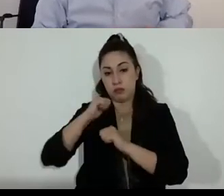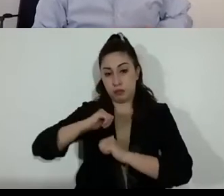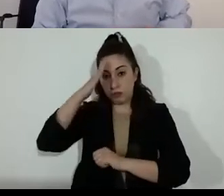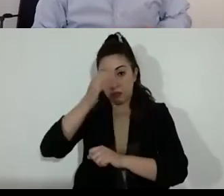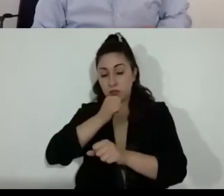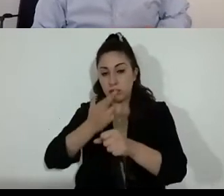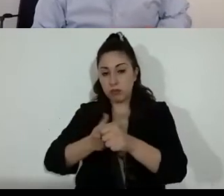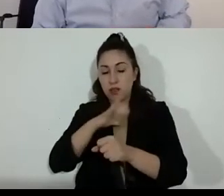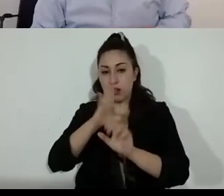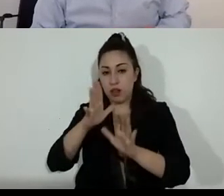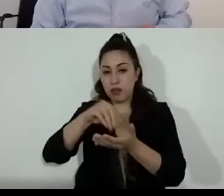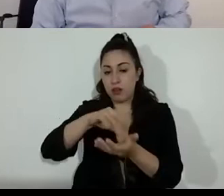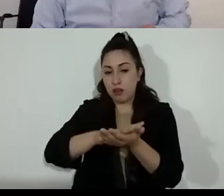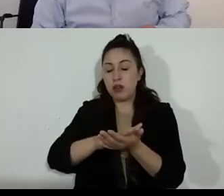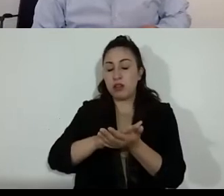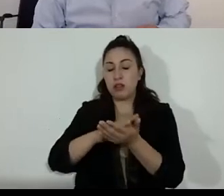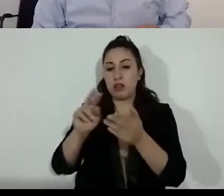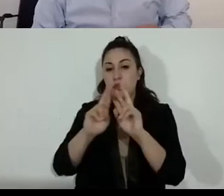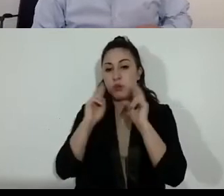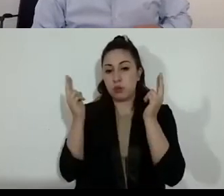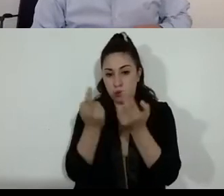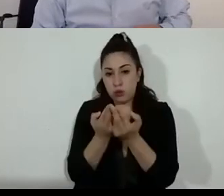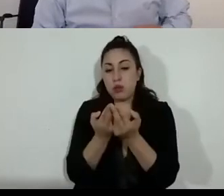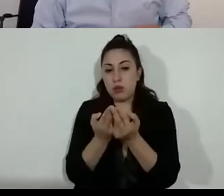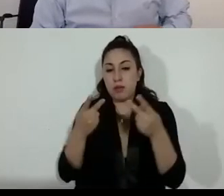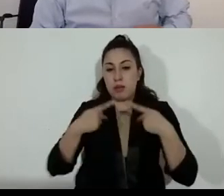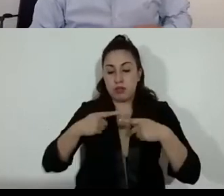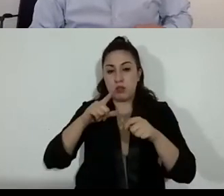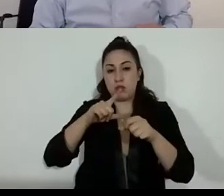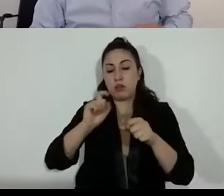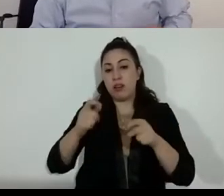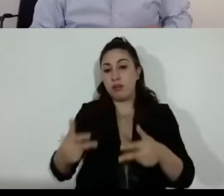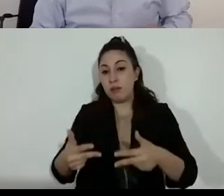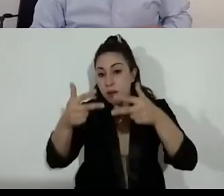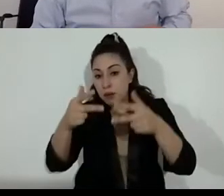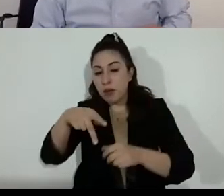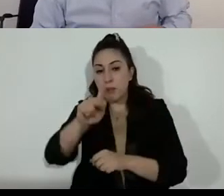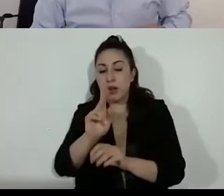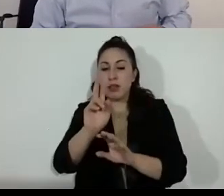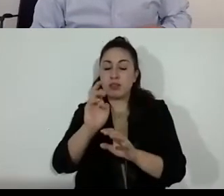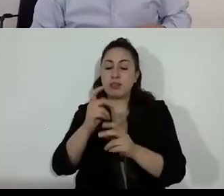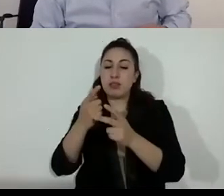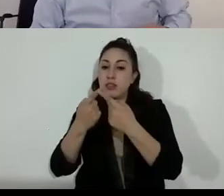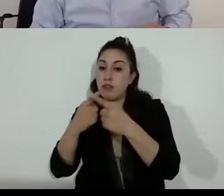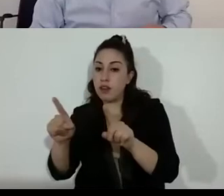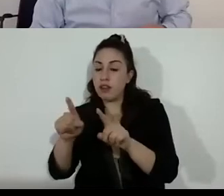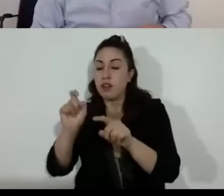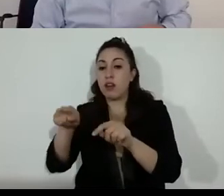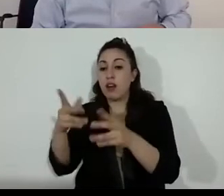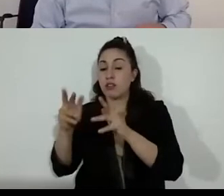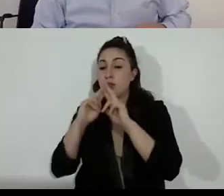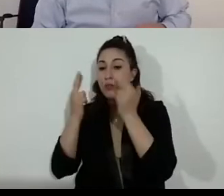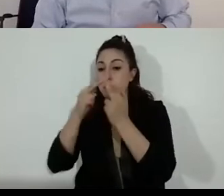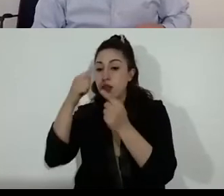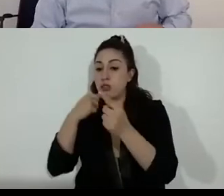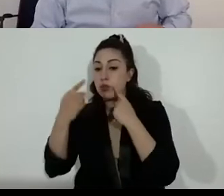de la elaboración del proyecto de presupuesto. Lo cierto es que, pues, una cosa es esta cuestión, el proyecto de